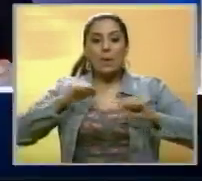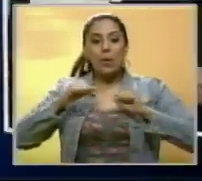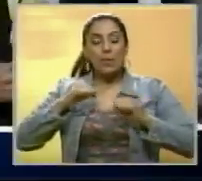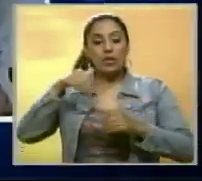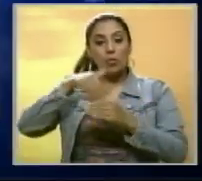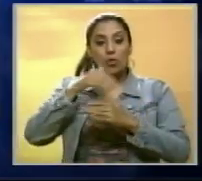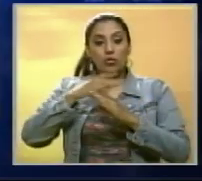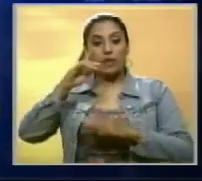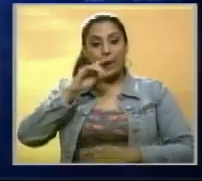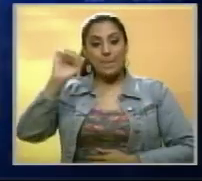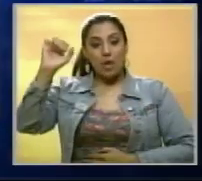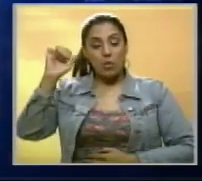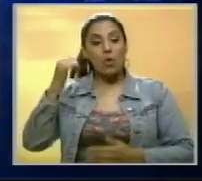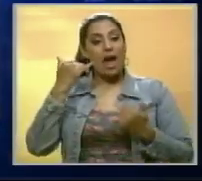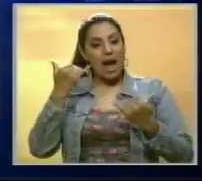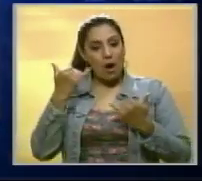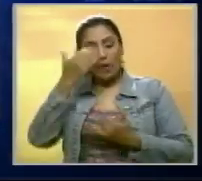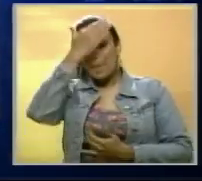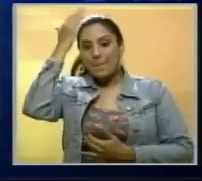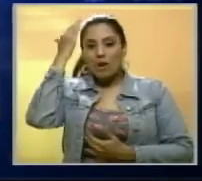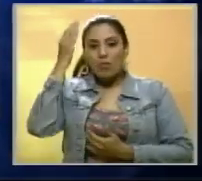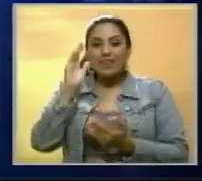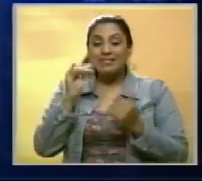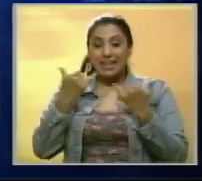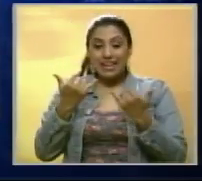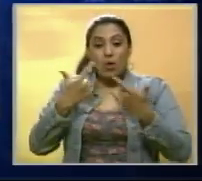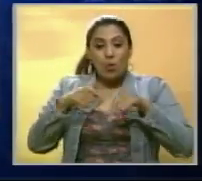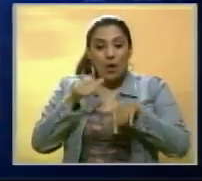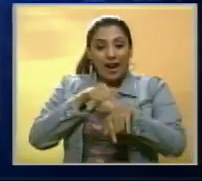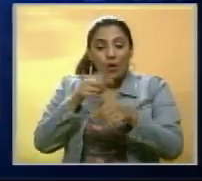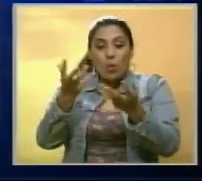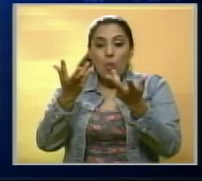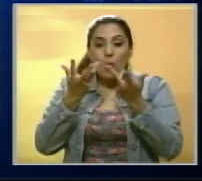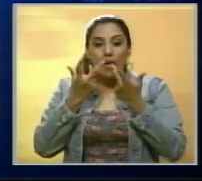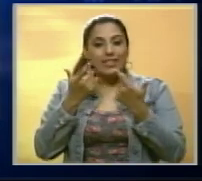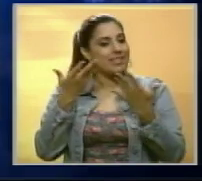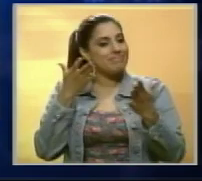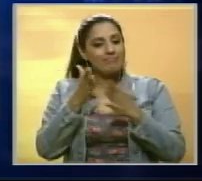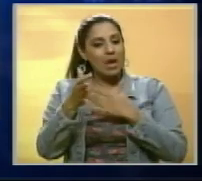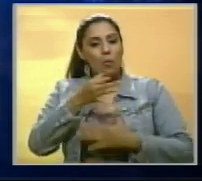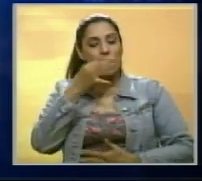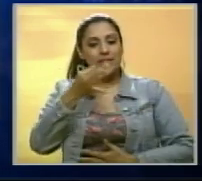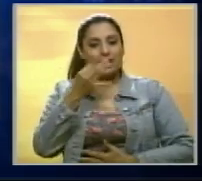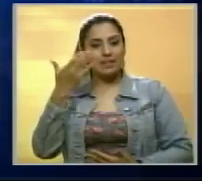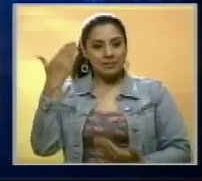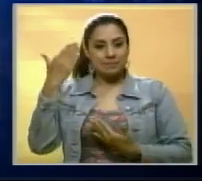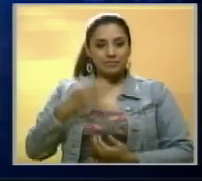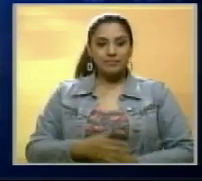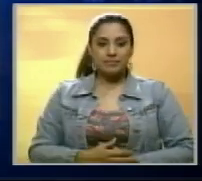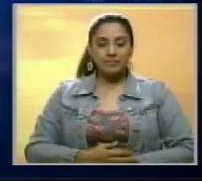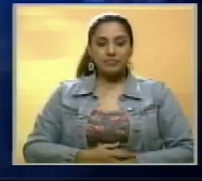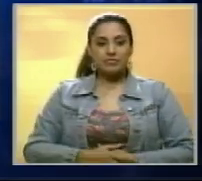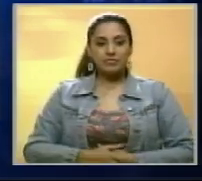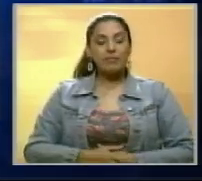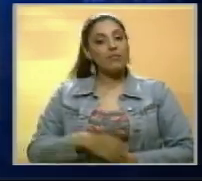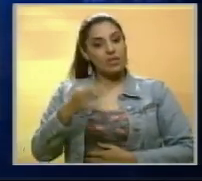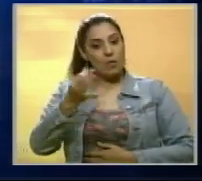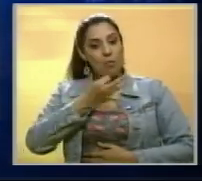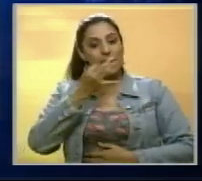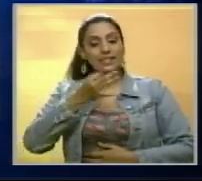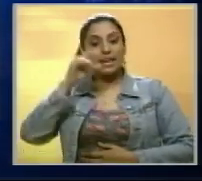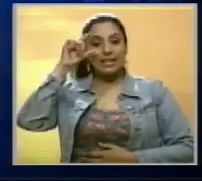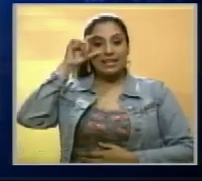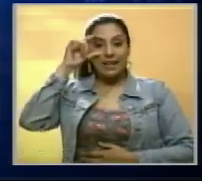del referendo revocatorio. Manuel Covela está en vivo y nos tiene los detalles. Cuéntanos, Manuel, buenas tardes, adelante. Buenas tardes,